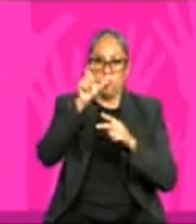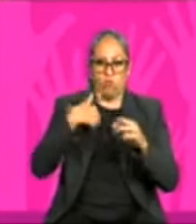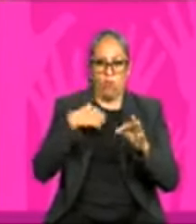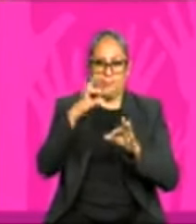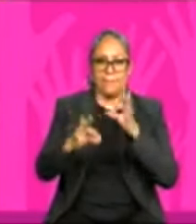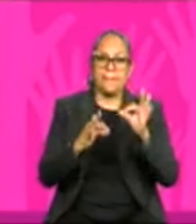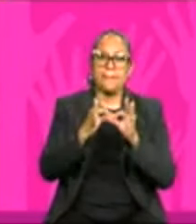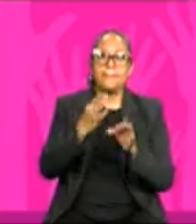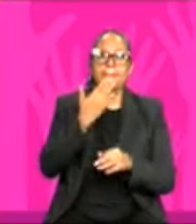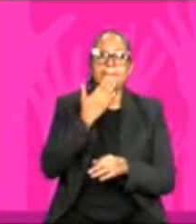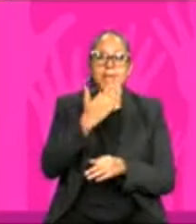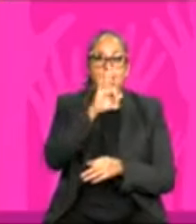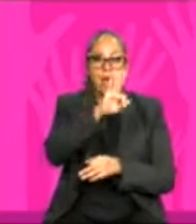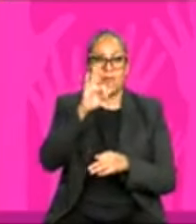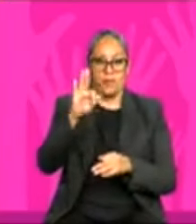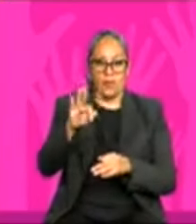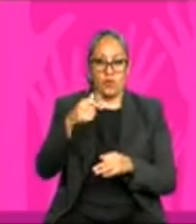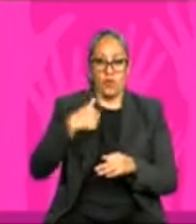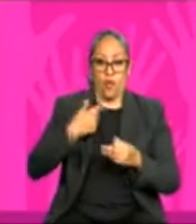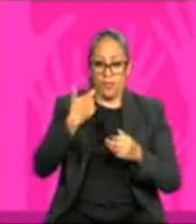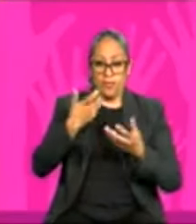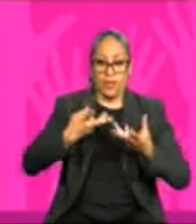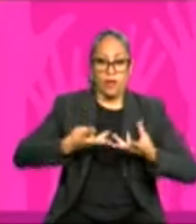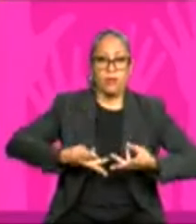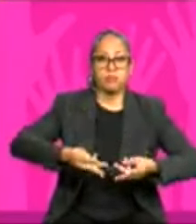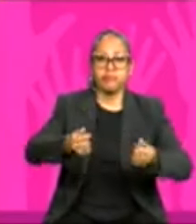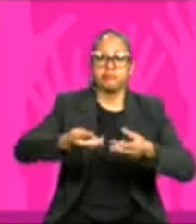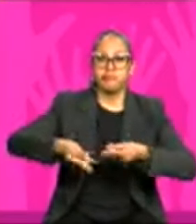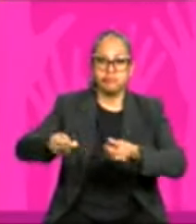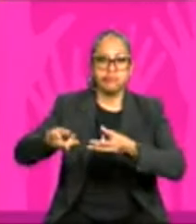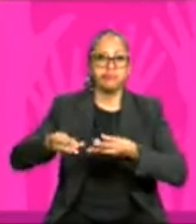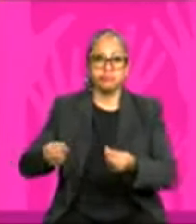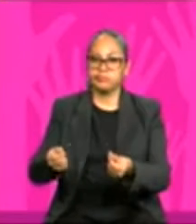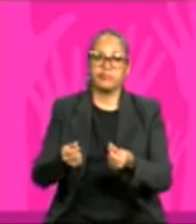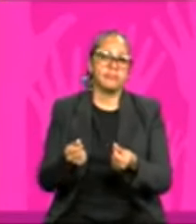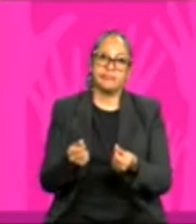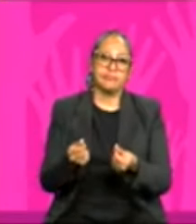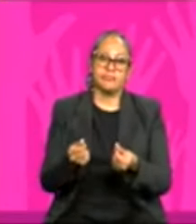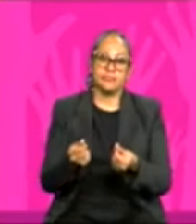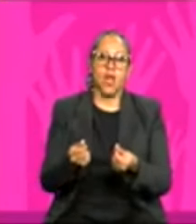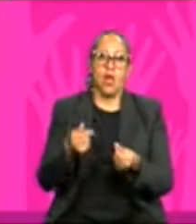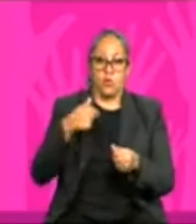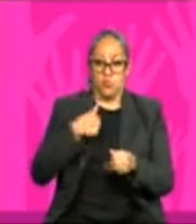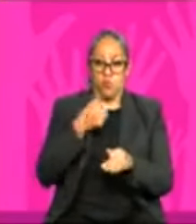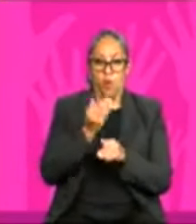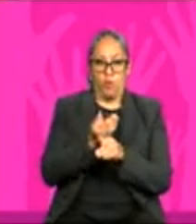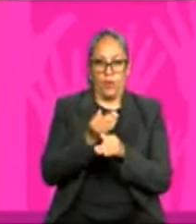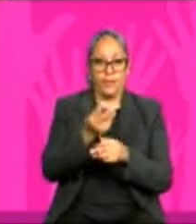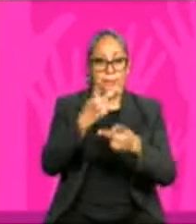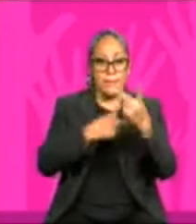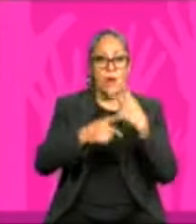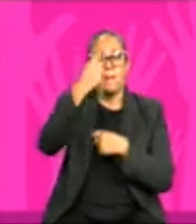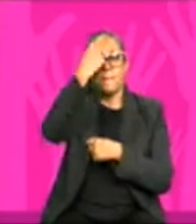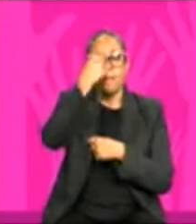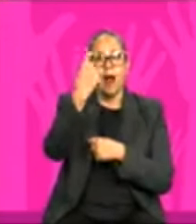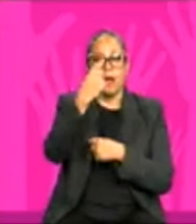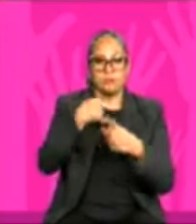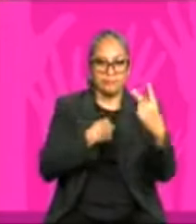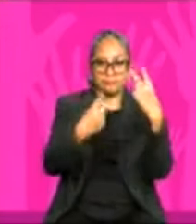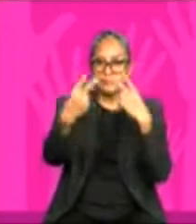electorales. Yo no malgasté los recursos de las y los morelenses. Yo estoy aquí para dar la cara